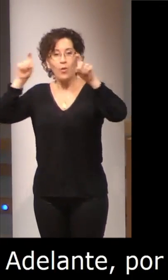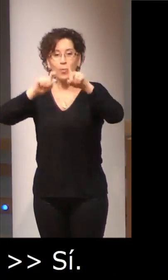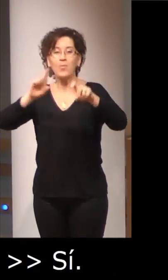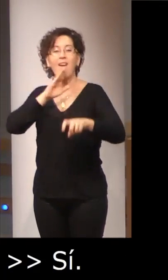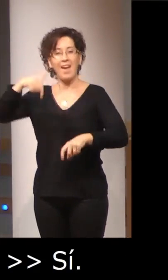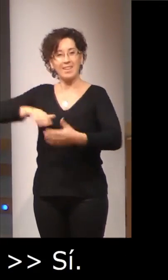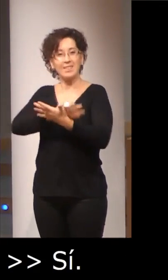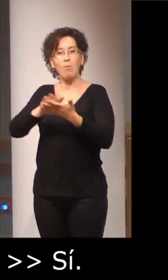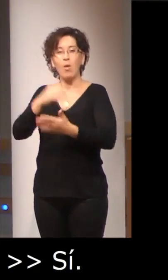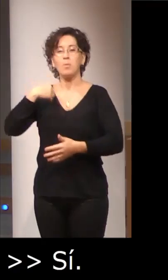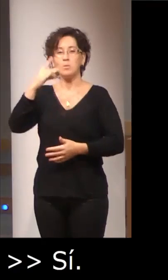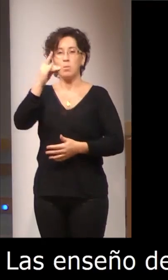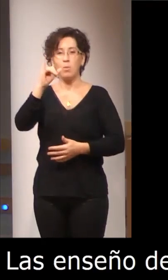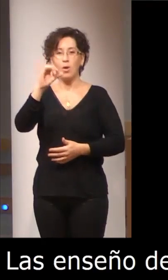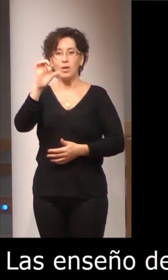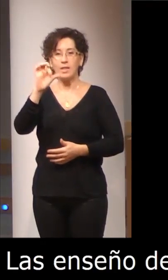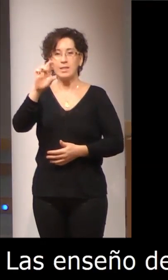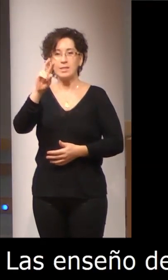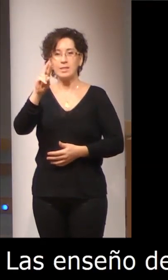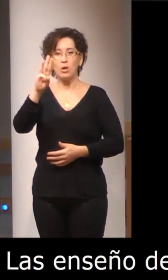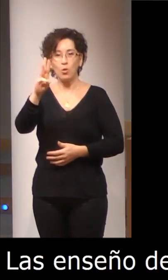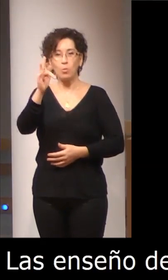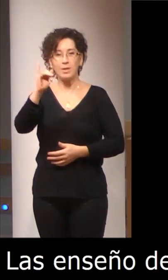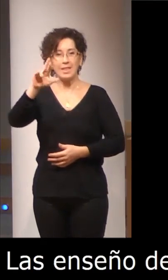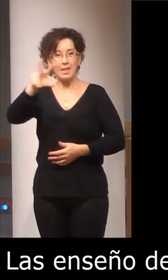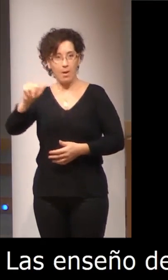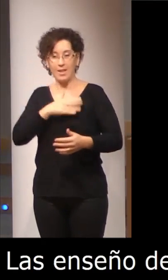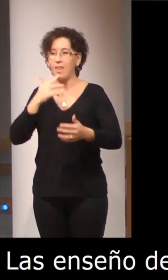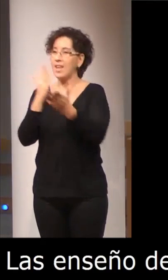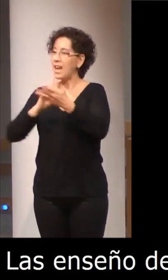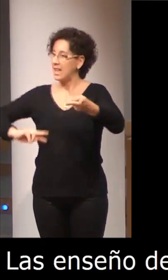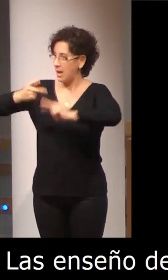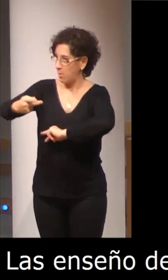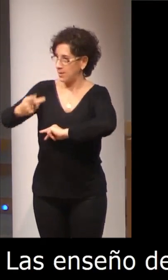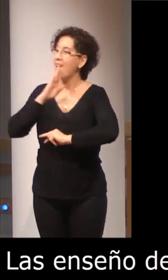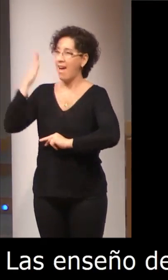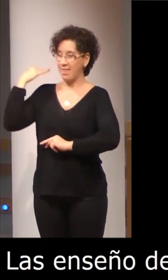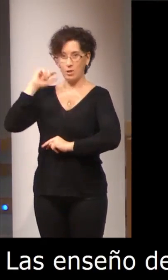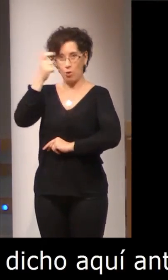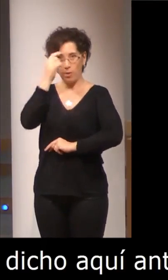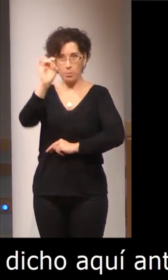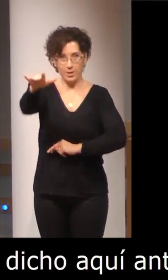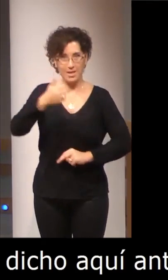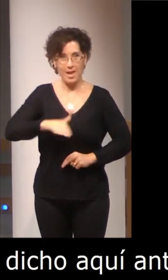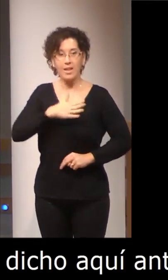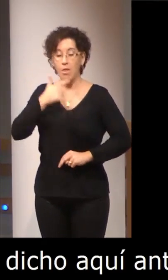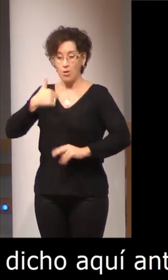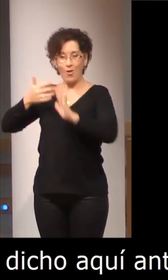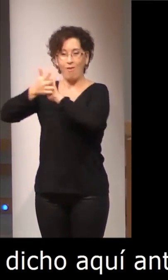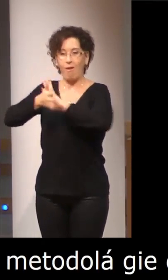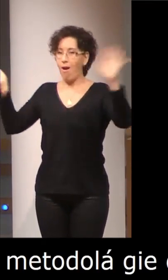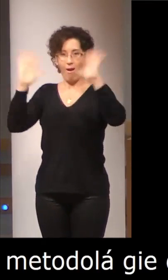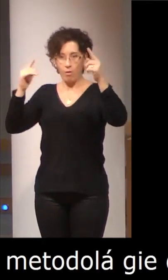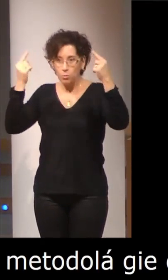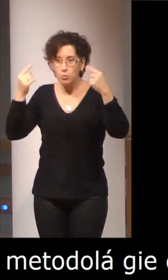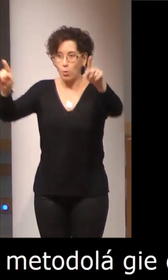antes disruptiva, usando la metodología de clases al revés, con lo cual yo no explico, sino que pongo a mis alumnos a trabajar en distintos proyectos,